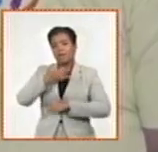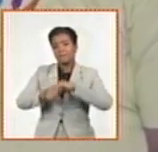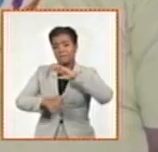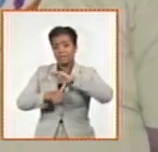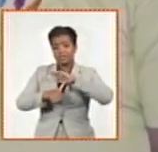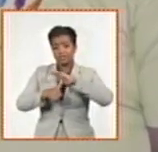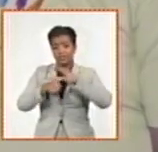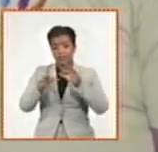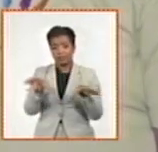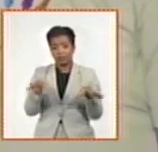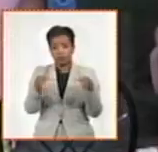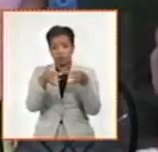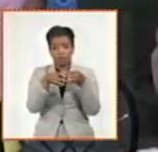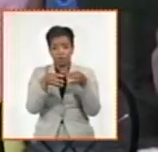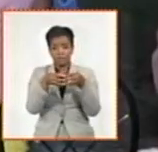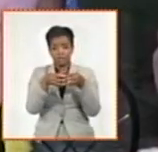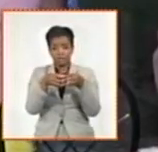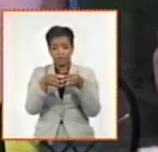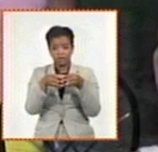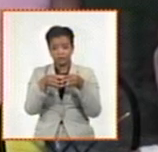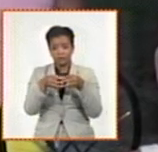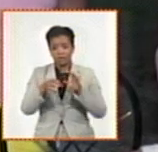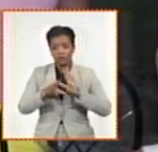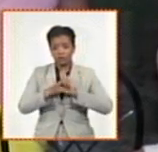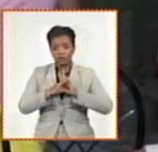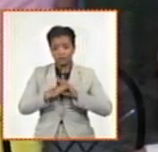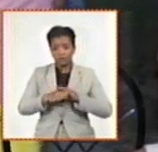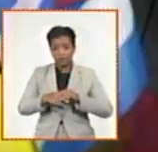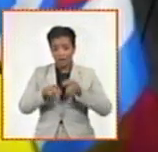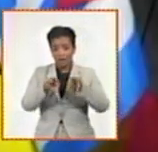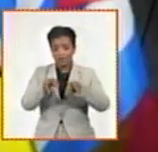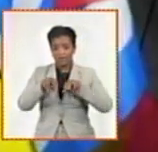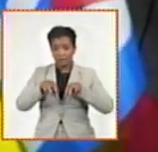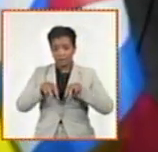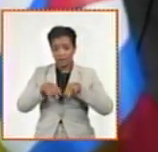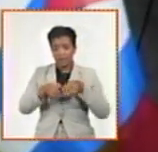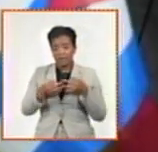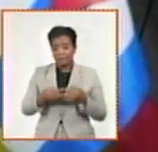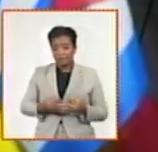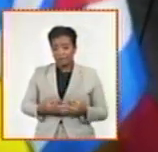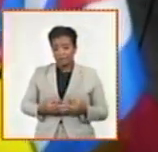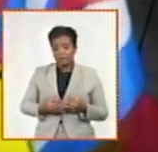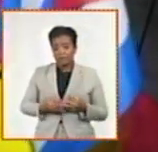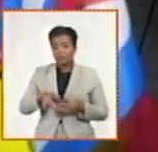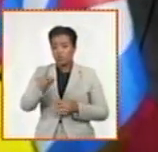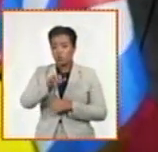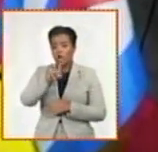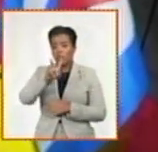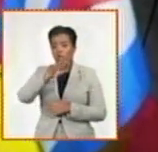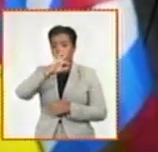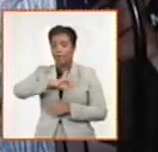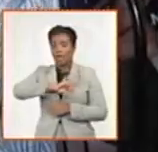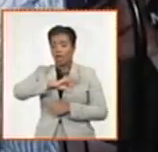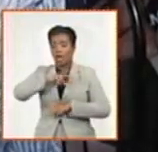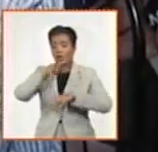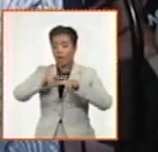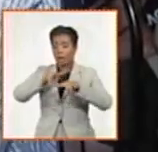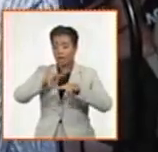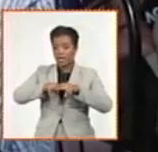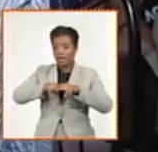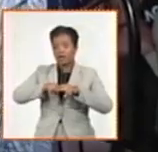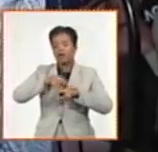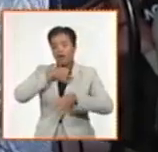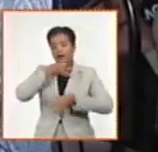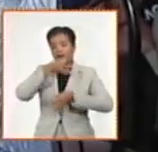presidente de la Comisión de Asuntos Constitucionales y Jurídicos de la Asamblea Nacional y dos delegados habaneros, comparten la